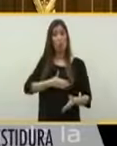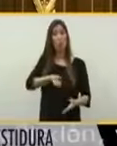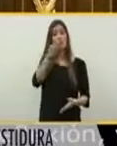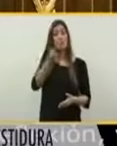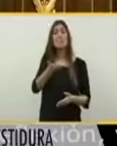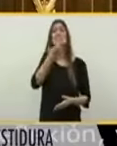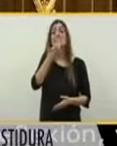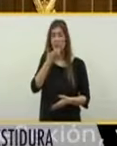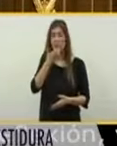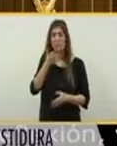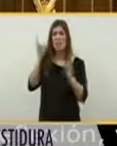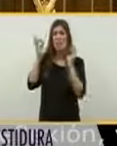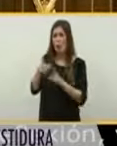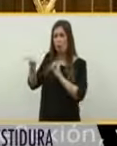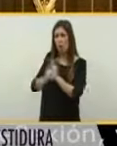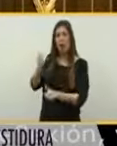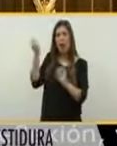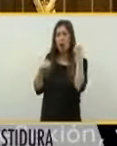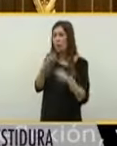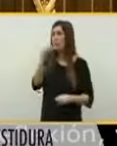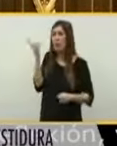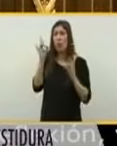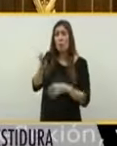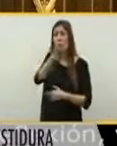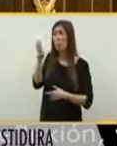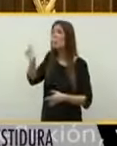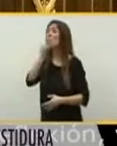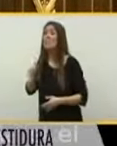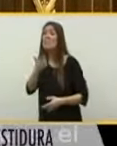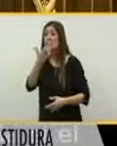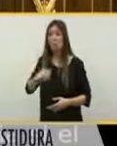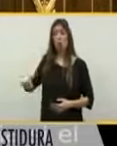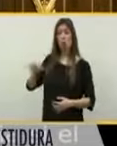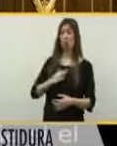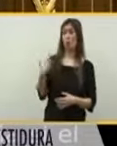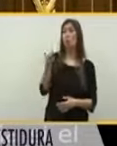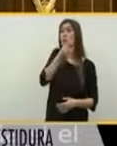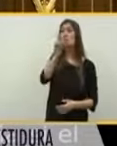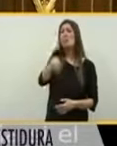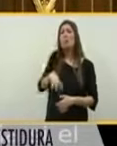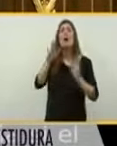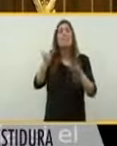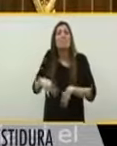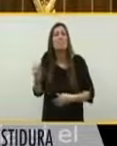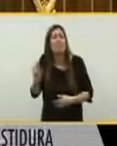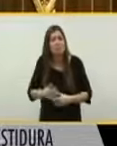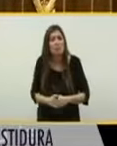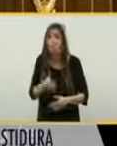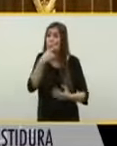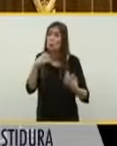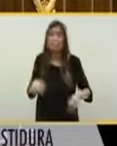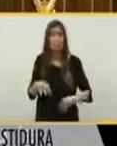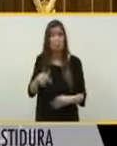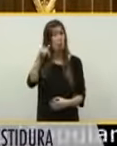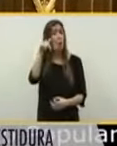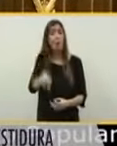la irresponsable conducta del Partido Popular? La respuesta es bien sencilla. Hoy estaríamos debatiendo